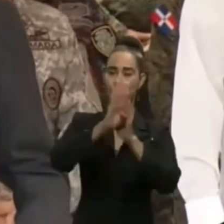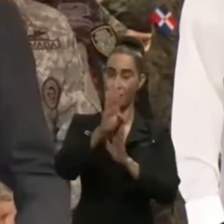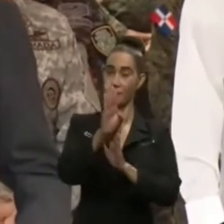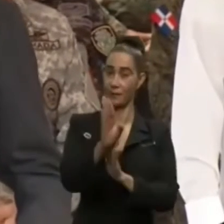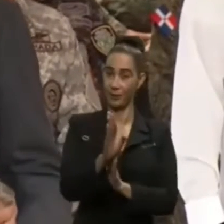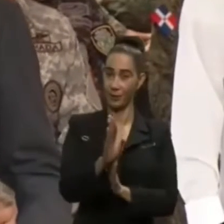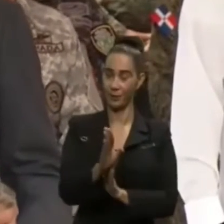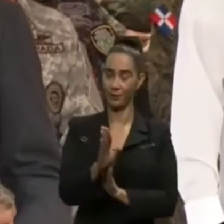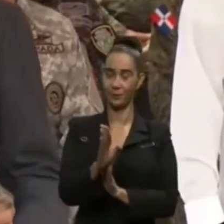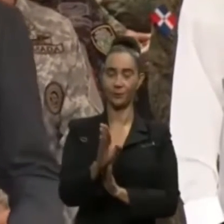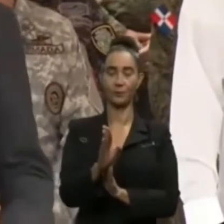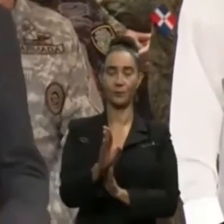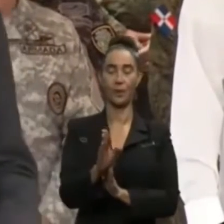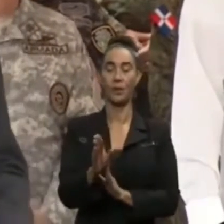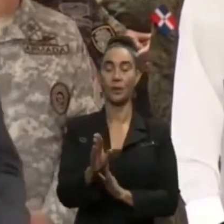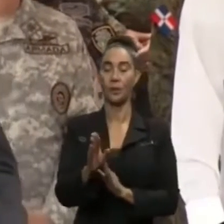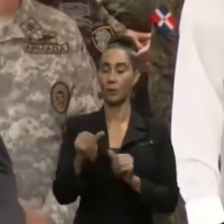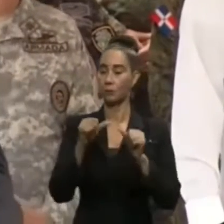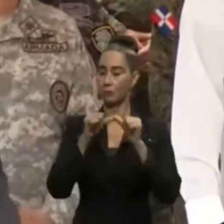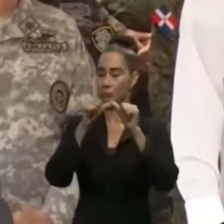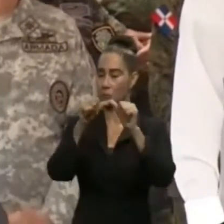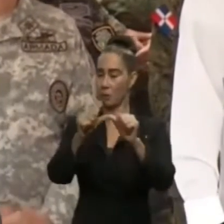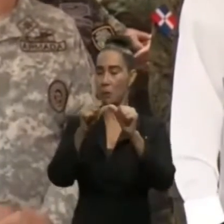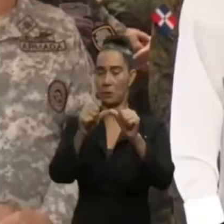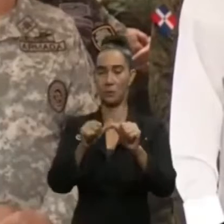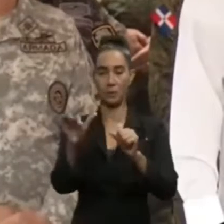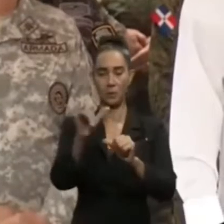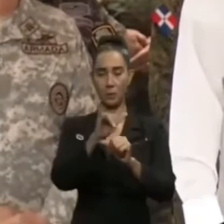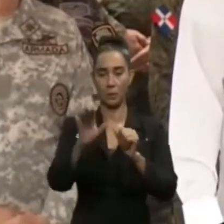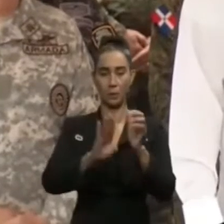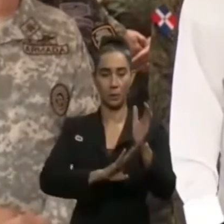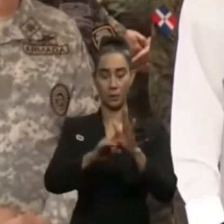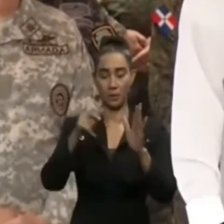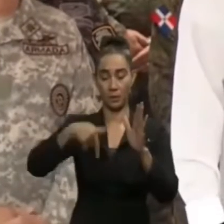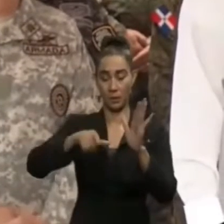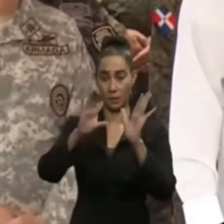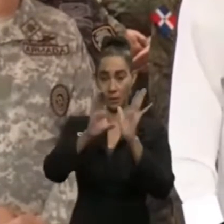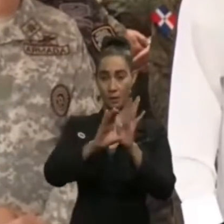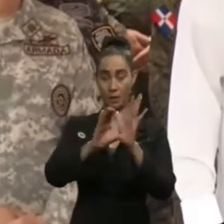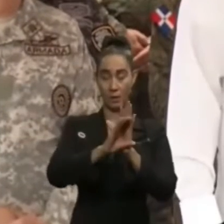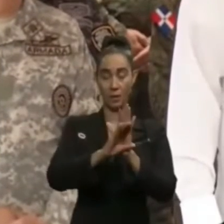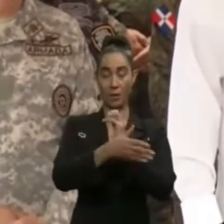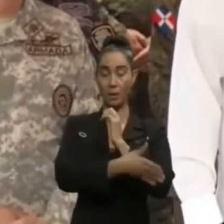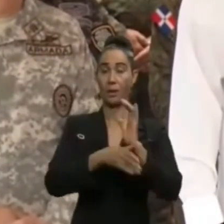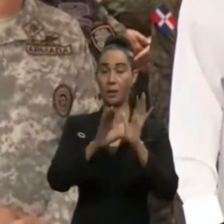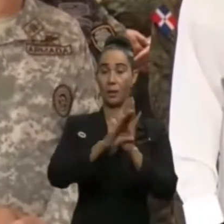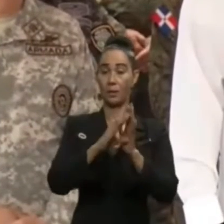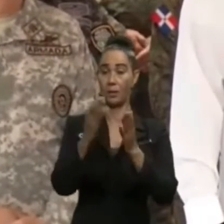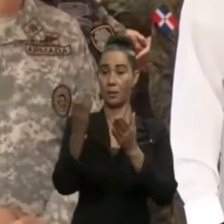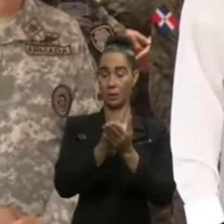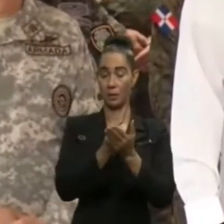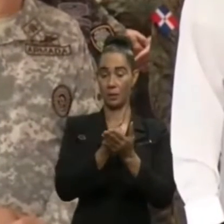desarrollando como se ha ido desarrollando y que somos ejemplo de recuperación.